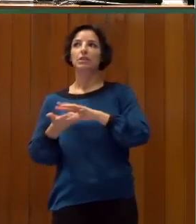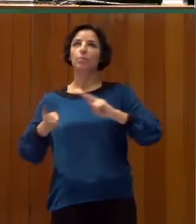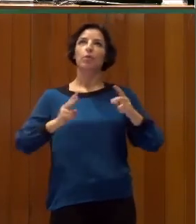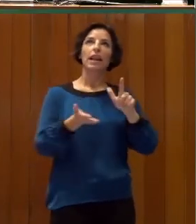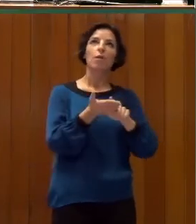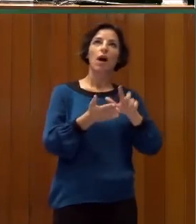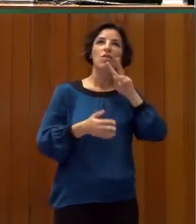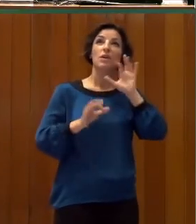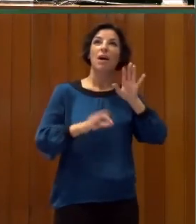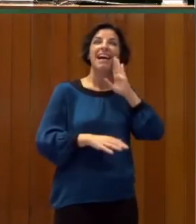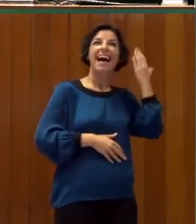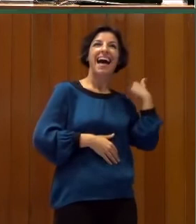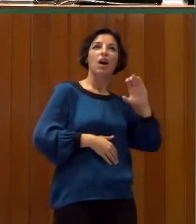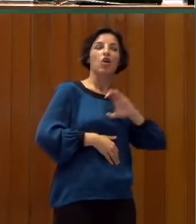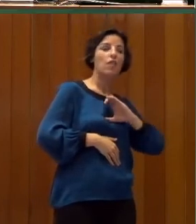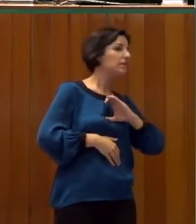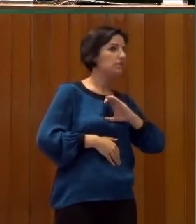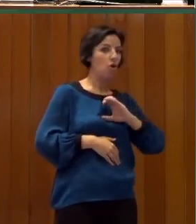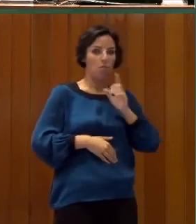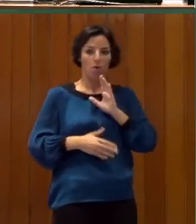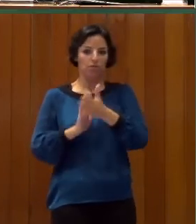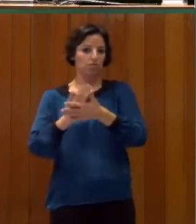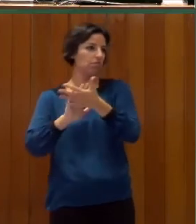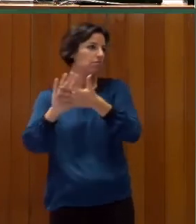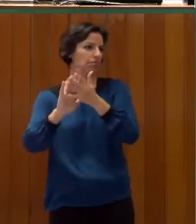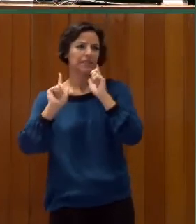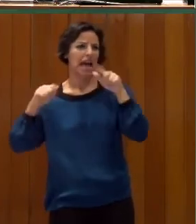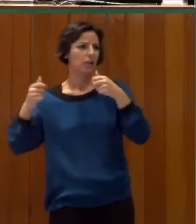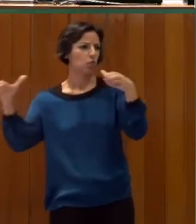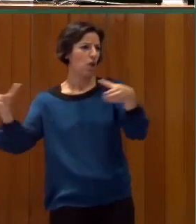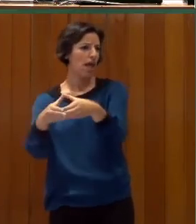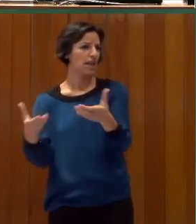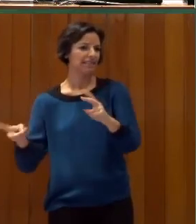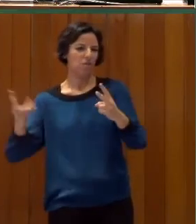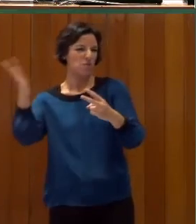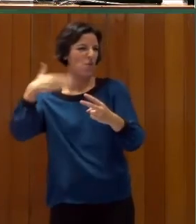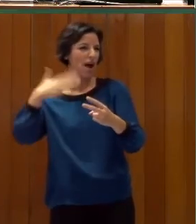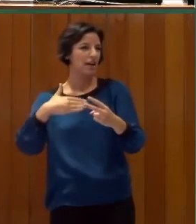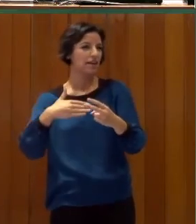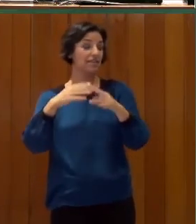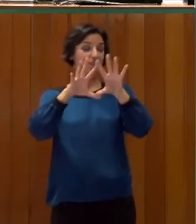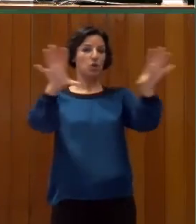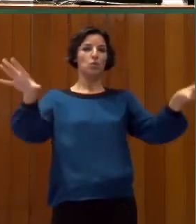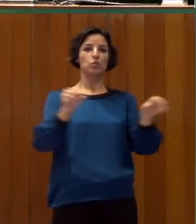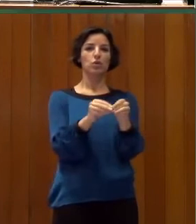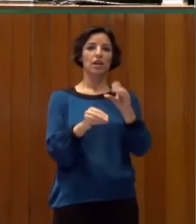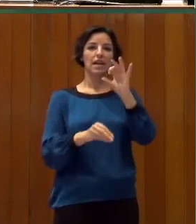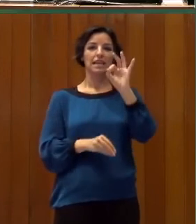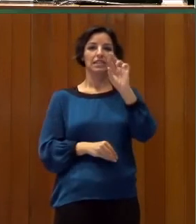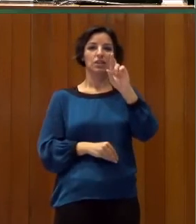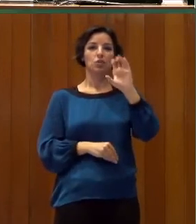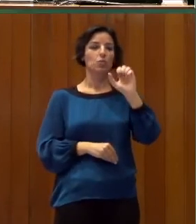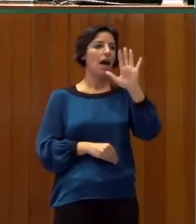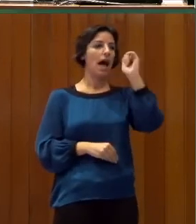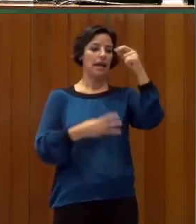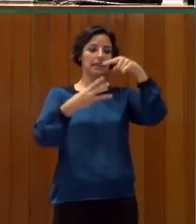las características de la muestra. Como conclusión, El efecto Stroop aparece en las 3 versiones,